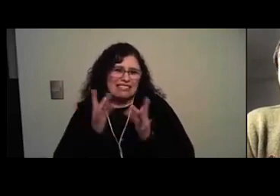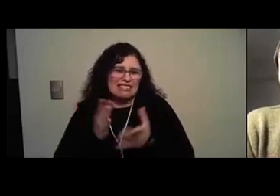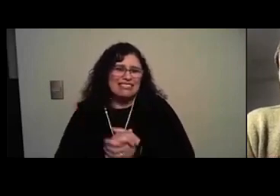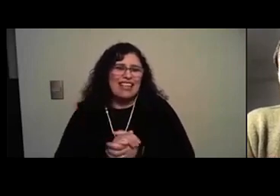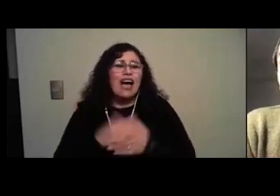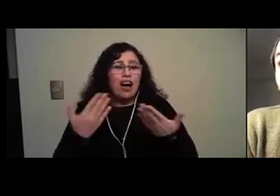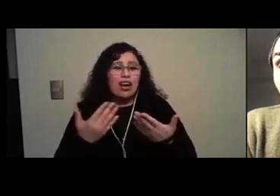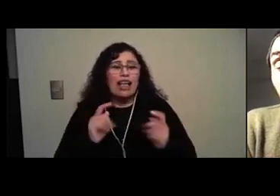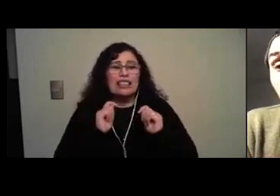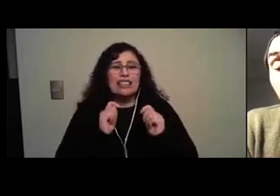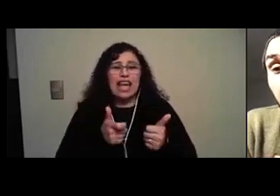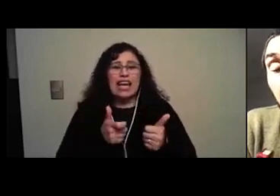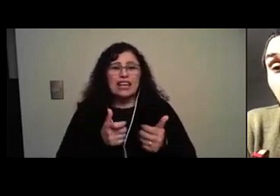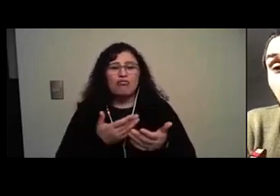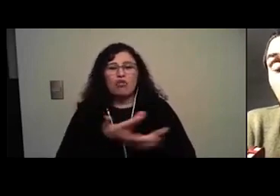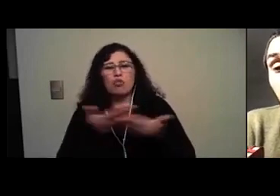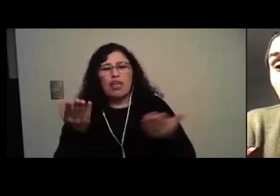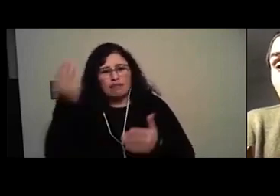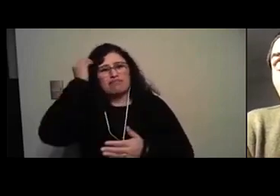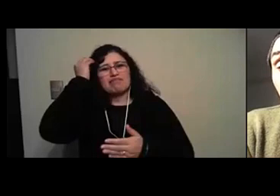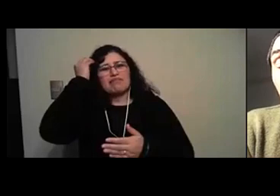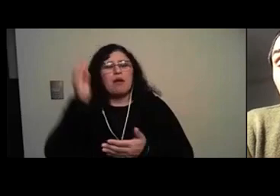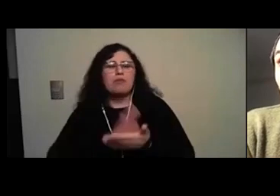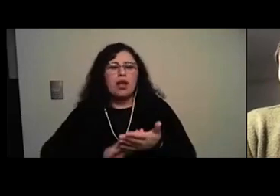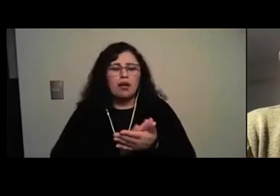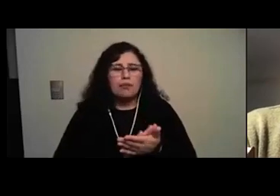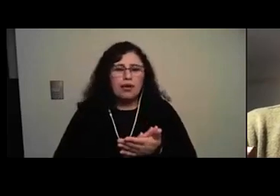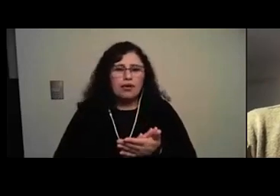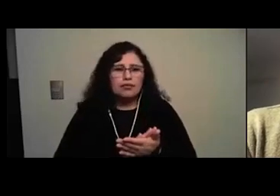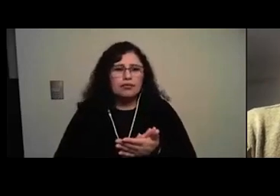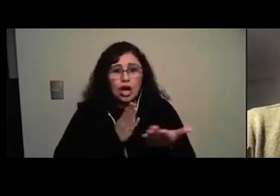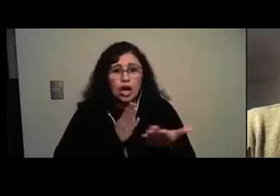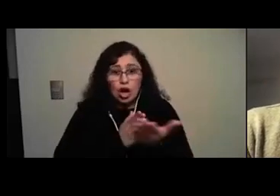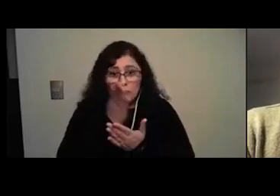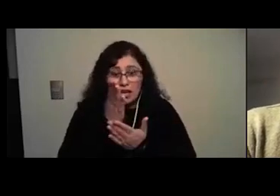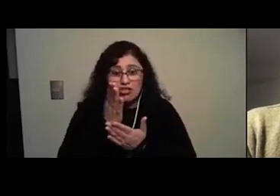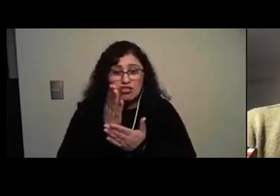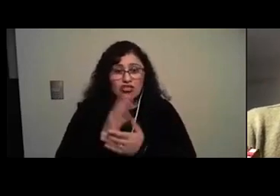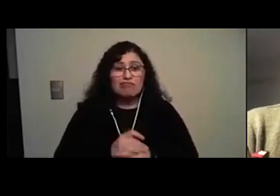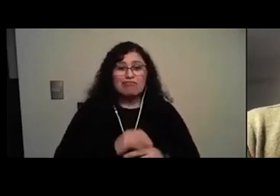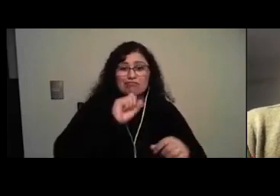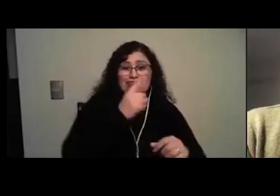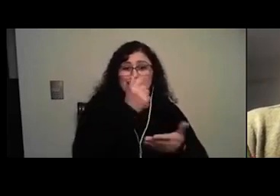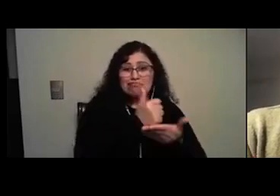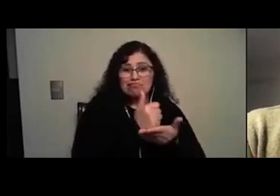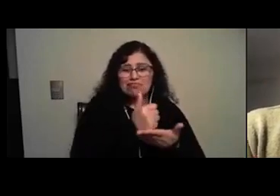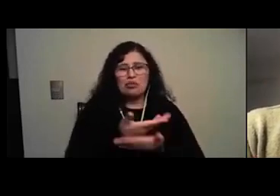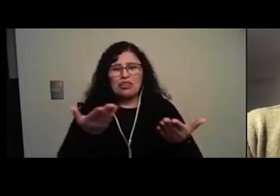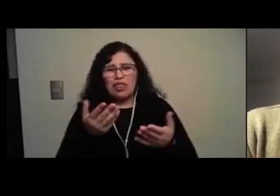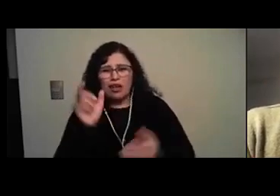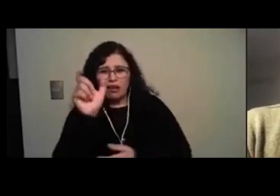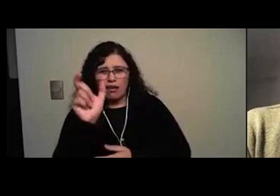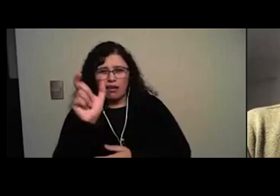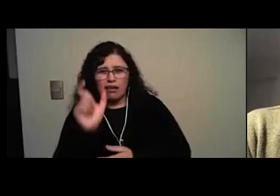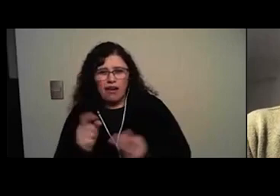técnico de a poco le va a ir quedando. Si ustedes comparan, por ejemplo, el inicio del semestre con ahora, yo les aseguro que tienen mucho más vocabulario respecto de